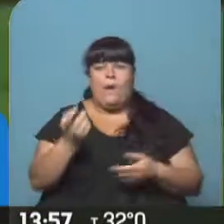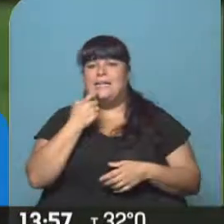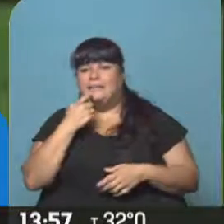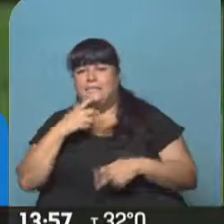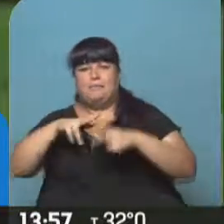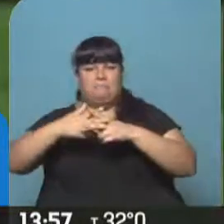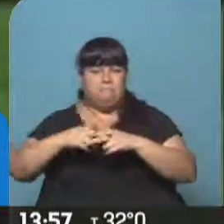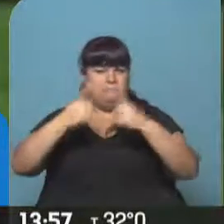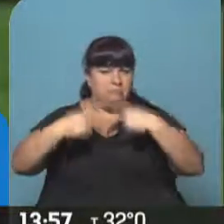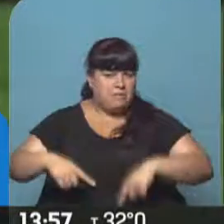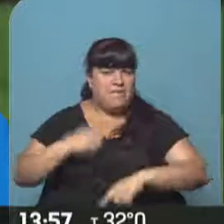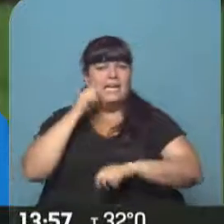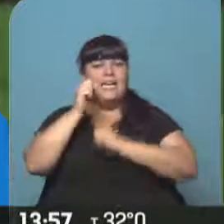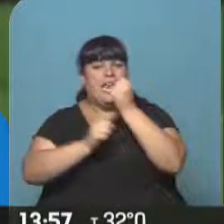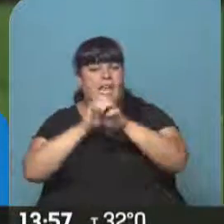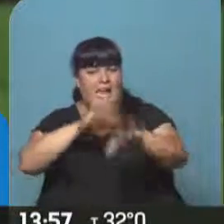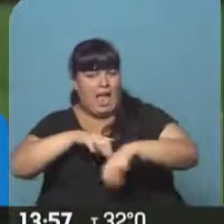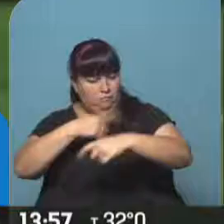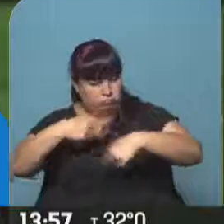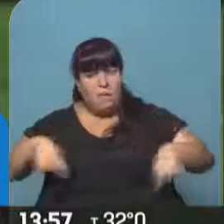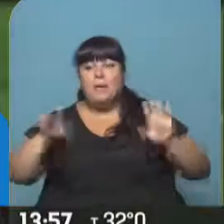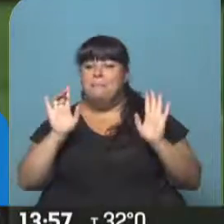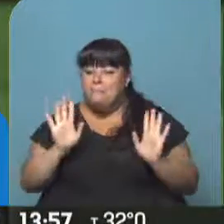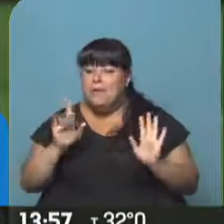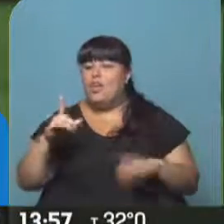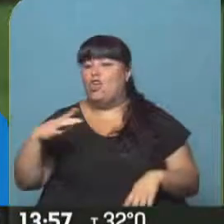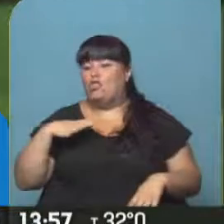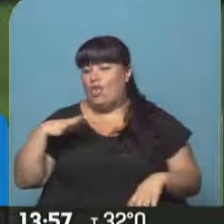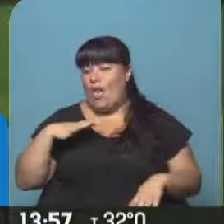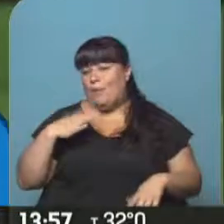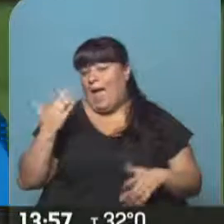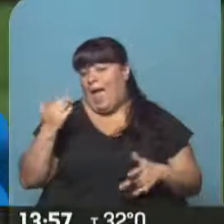a la agroindustria pero todavía al